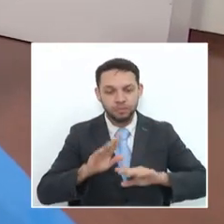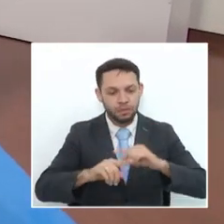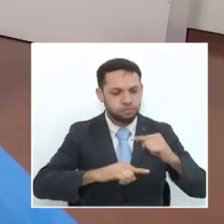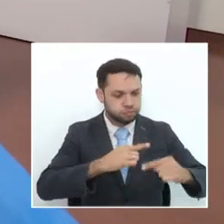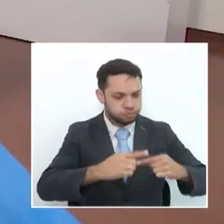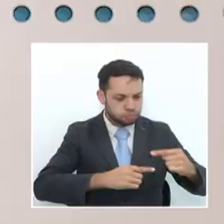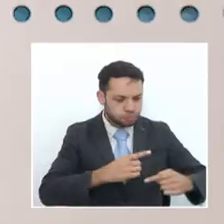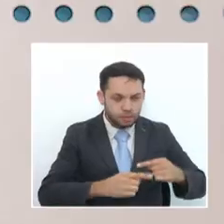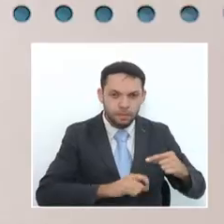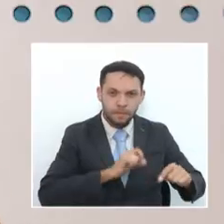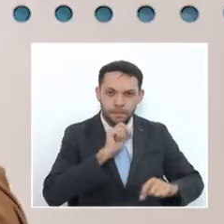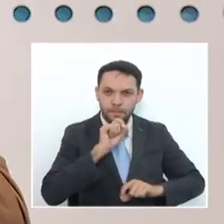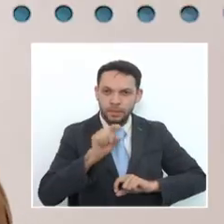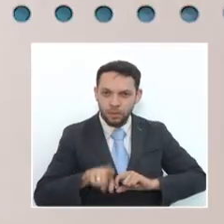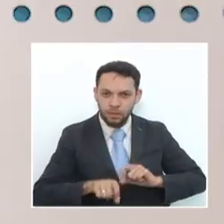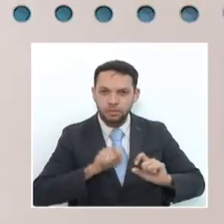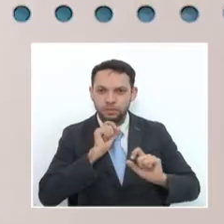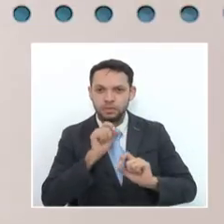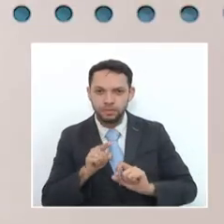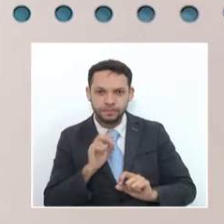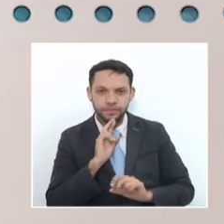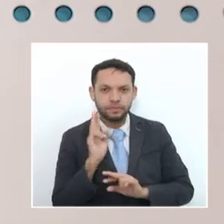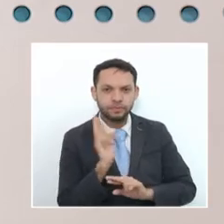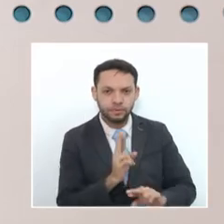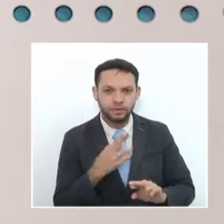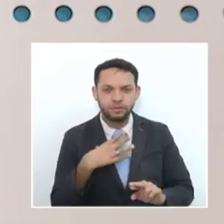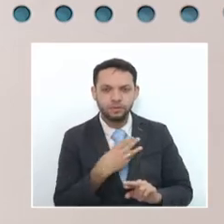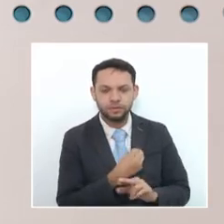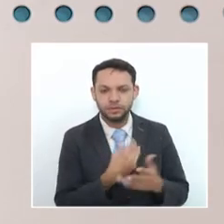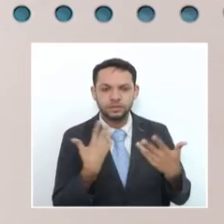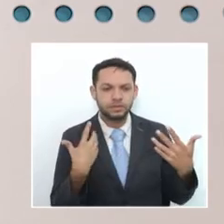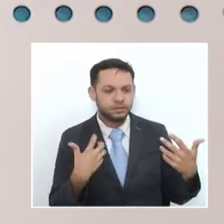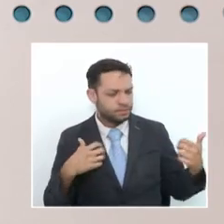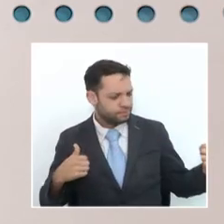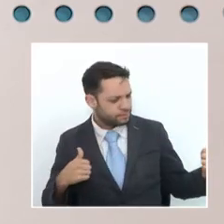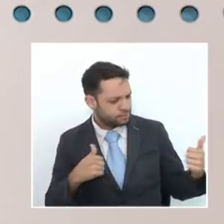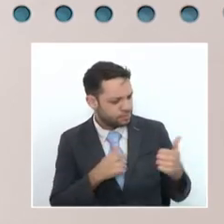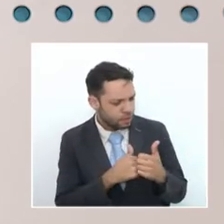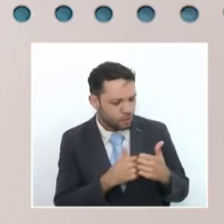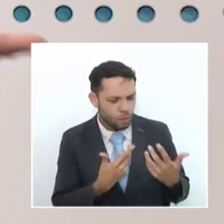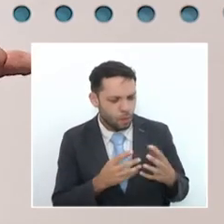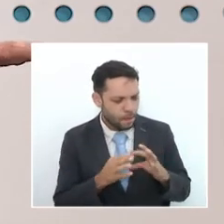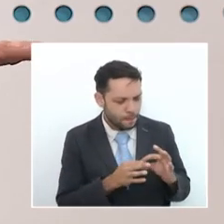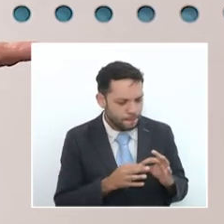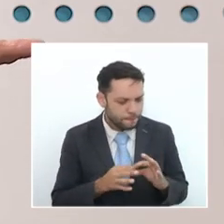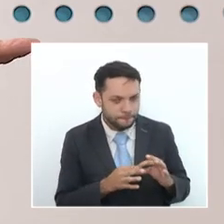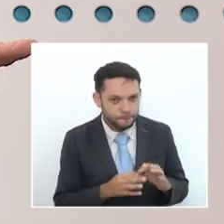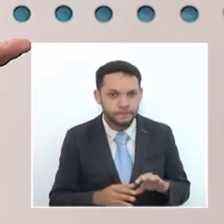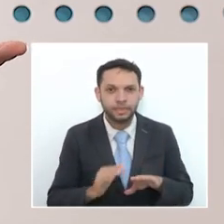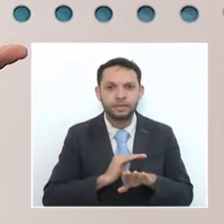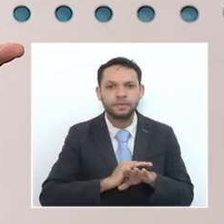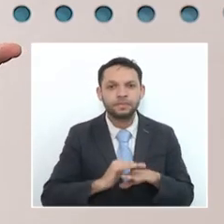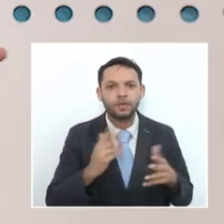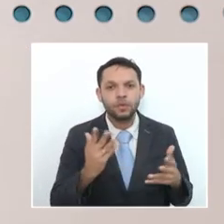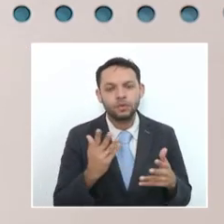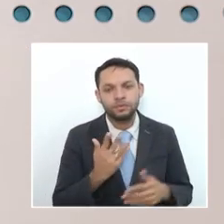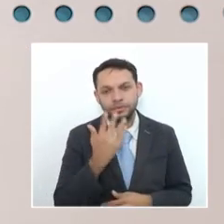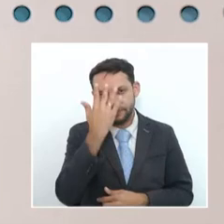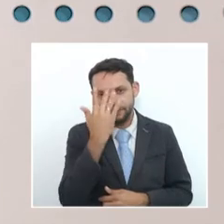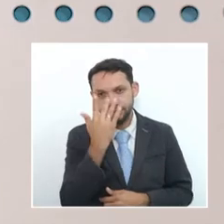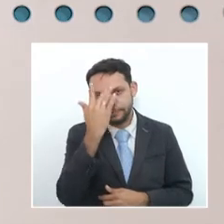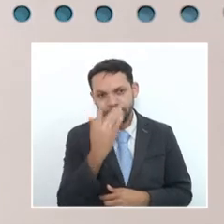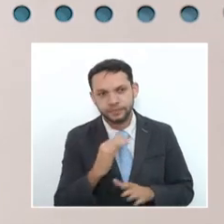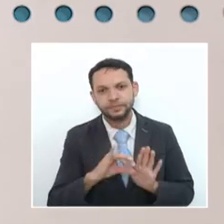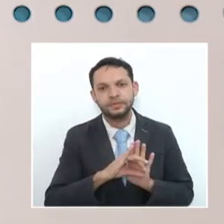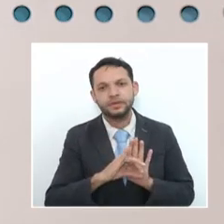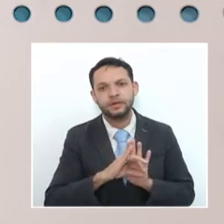o reemplazar una consulta médica, queremos dar un acompañamiento y una orientación. Y yo los invito para que revisen en Facebook y en Instagram, doctor Rojas,